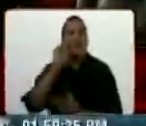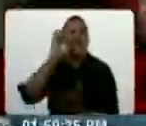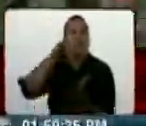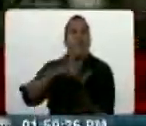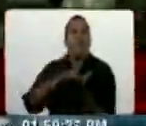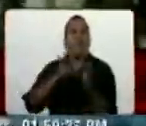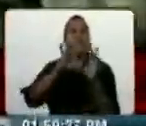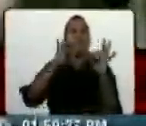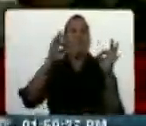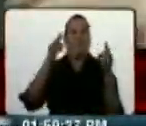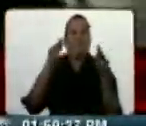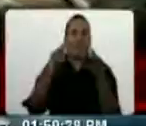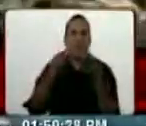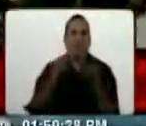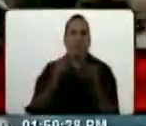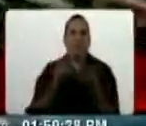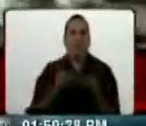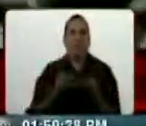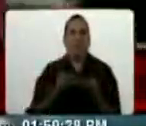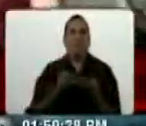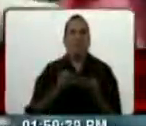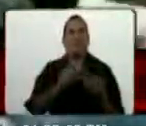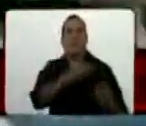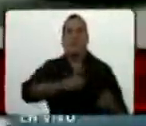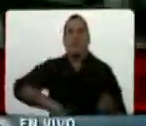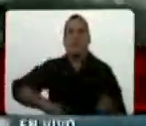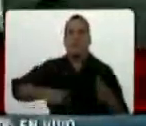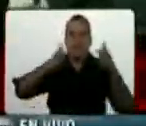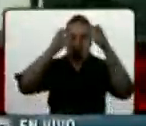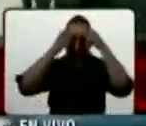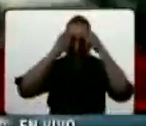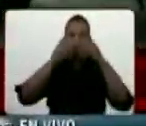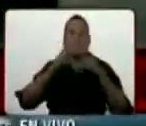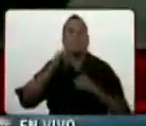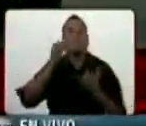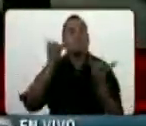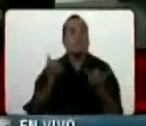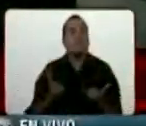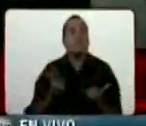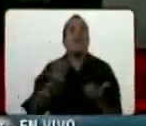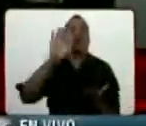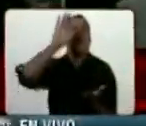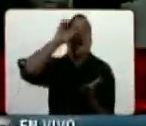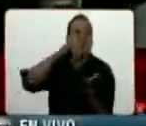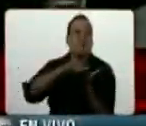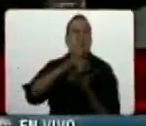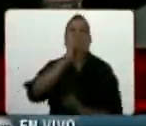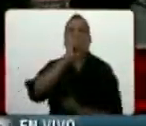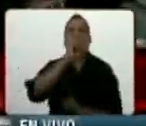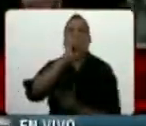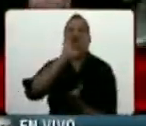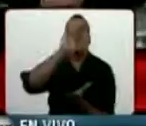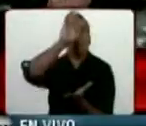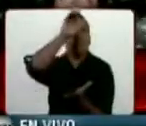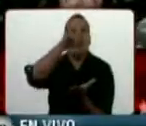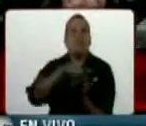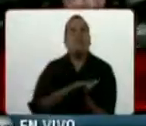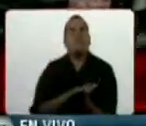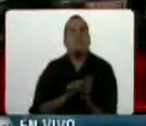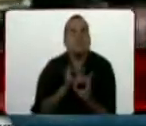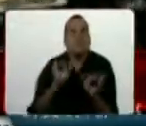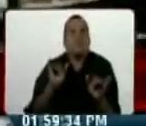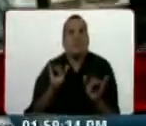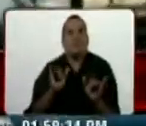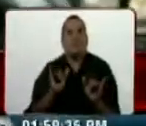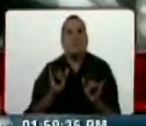familia del presidente Hugo Chávez. También se nos ha informado que ya arriba el presidente encargado de la República Bolivariana de